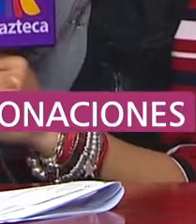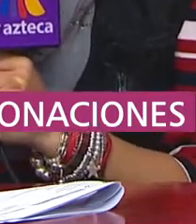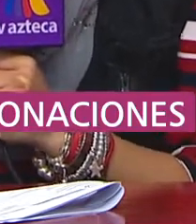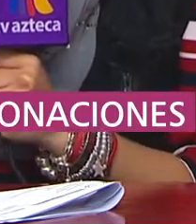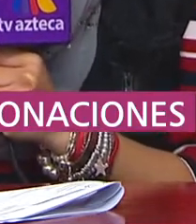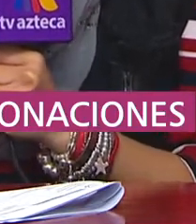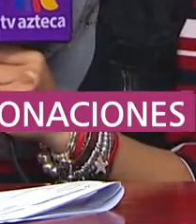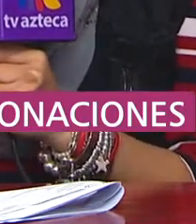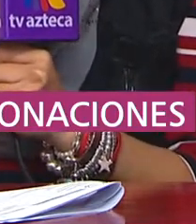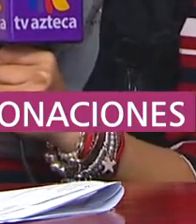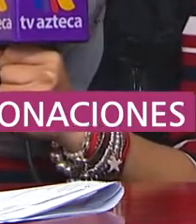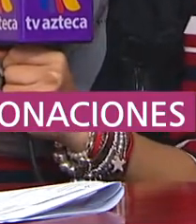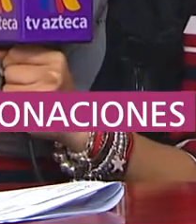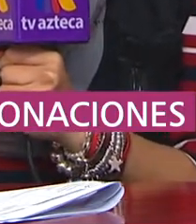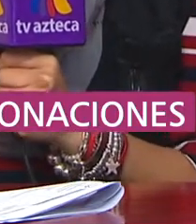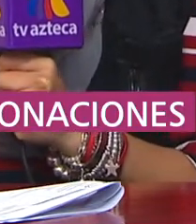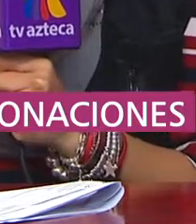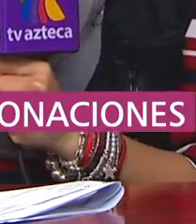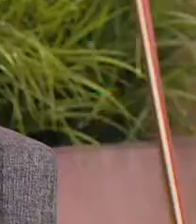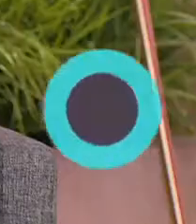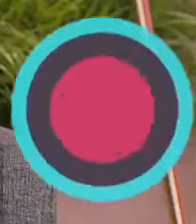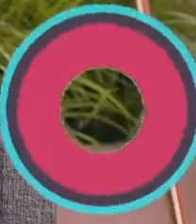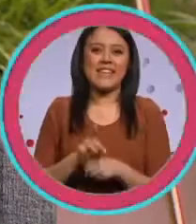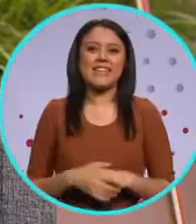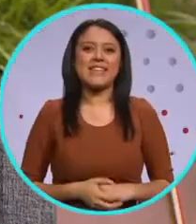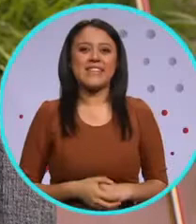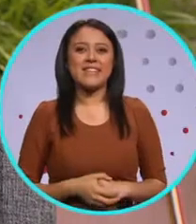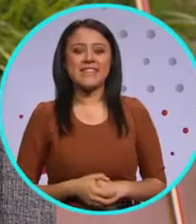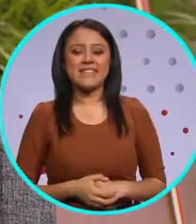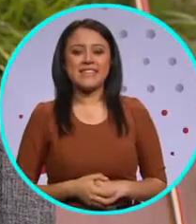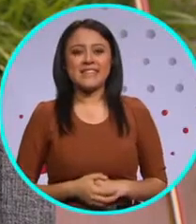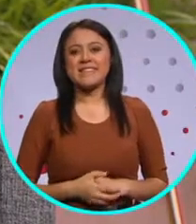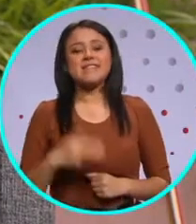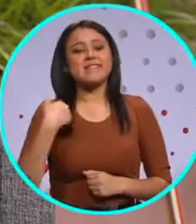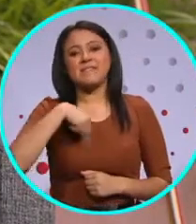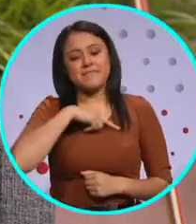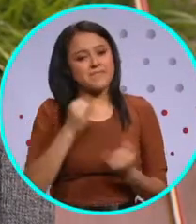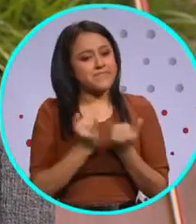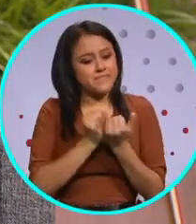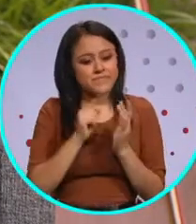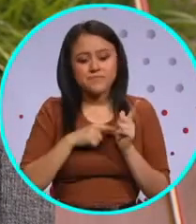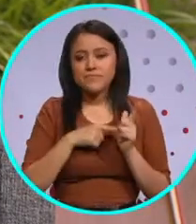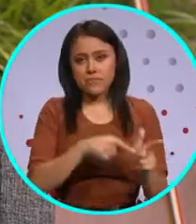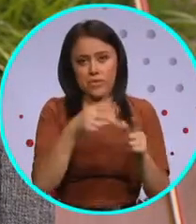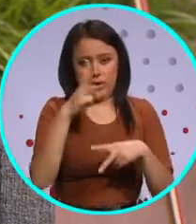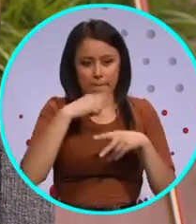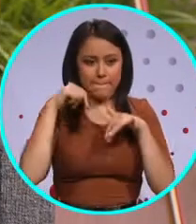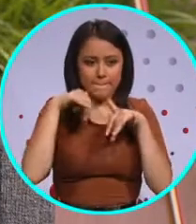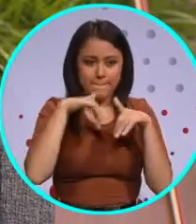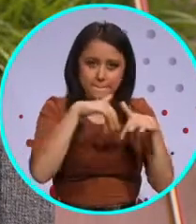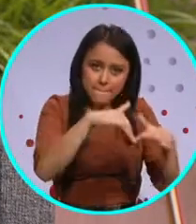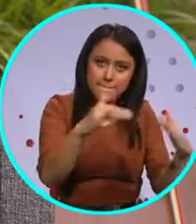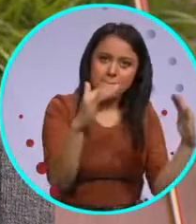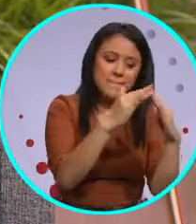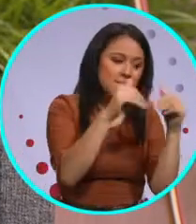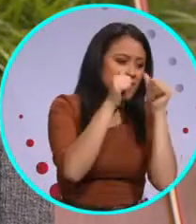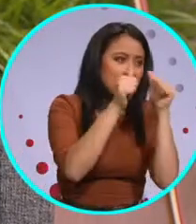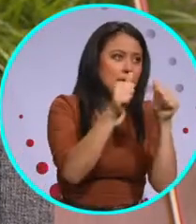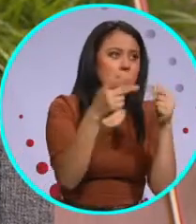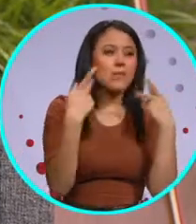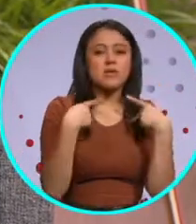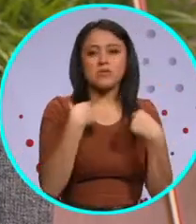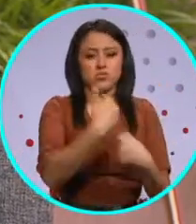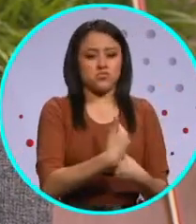tengan muy buen día igualmente estamos al pendiente con bueno pues ahí está ustedes también pueden acudir a casitas de atención para utilizar está su servicio a la